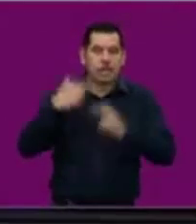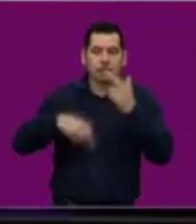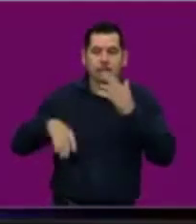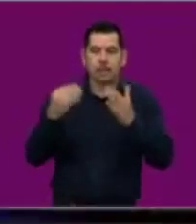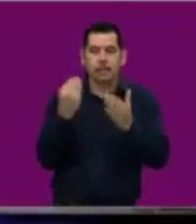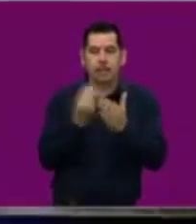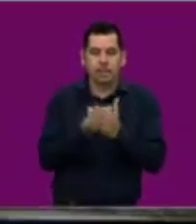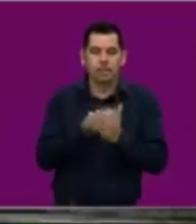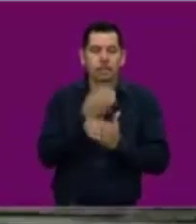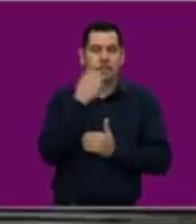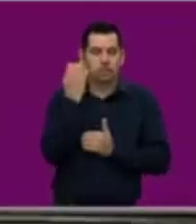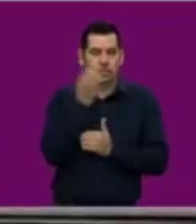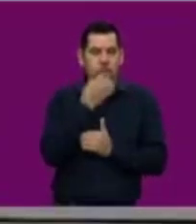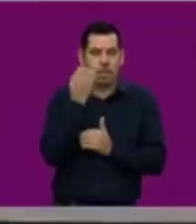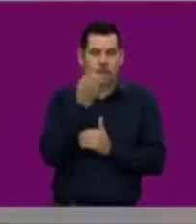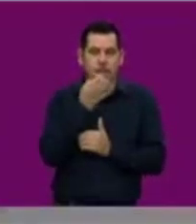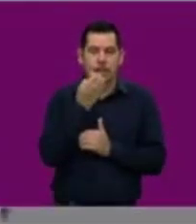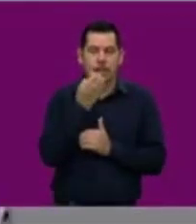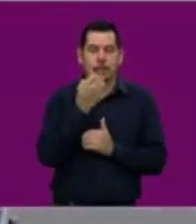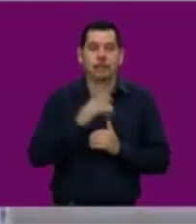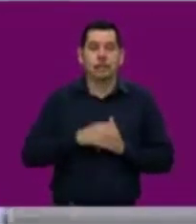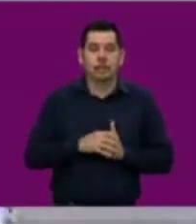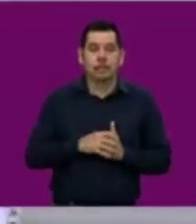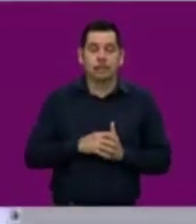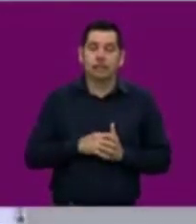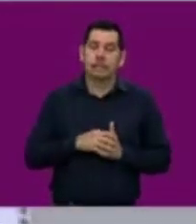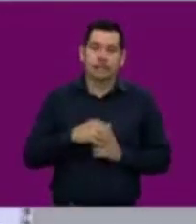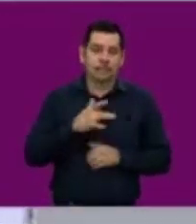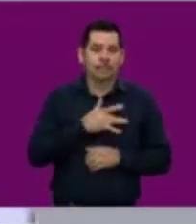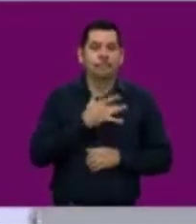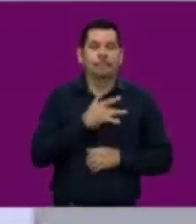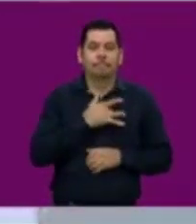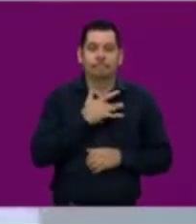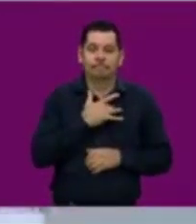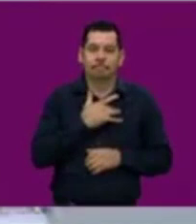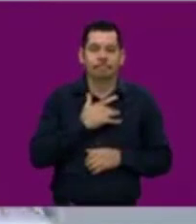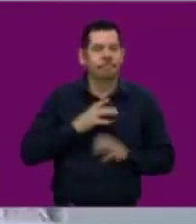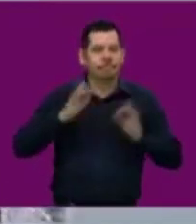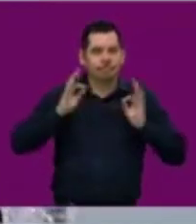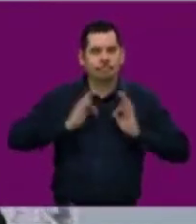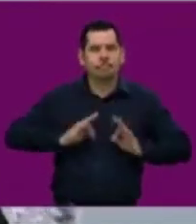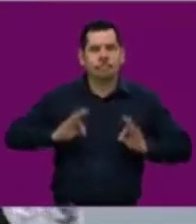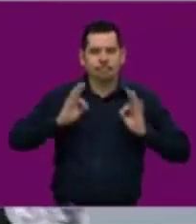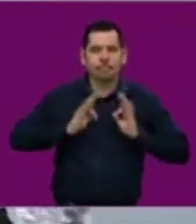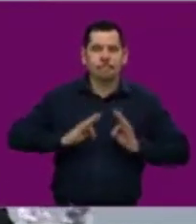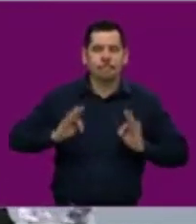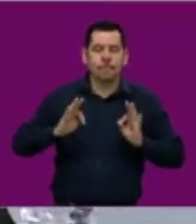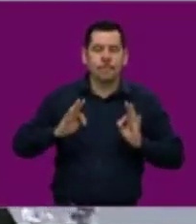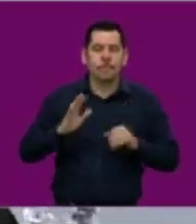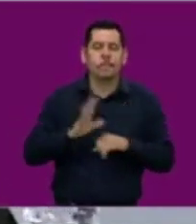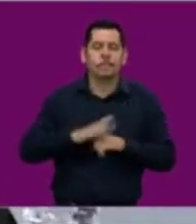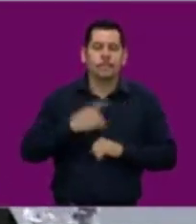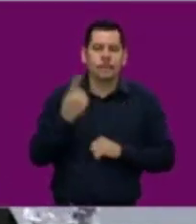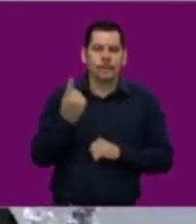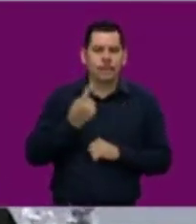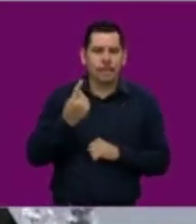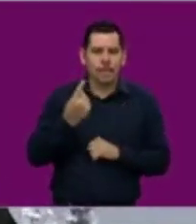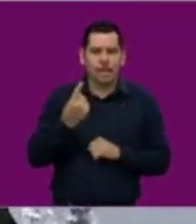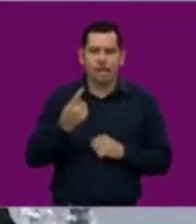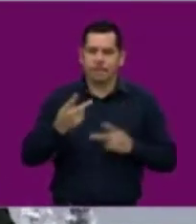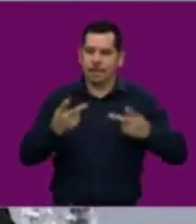y que desde luego nos debe dar mucha tranquilidad que se están haciendo los